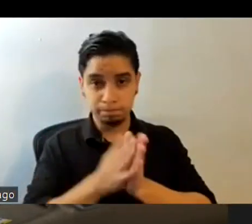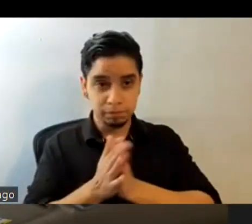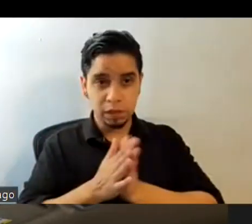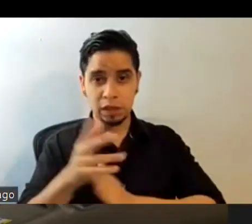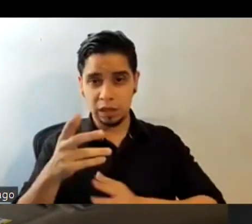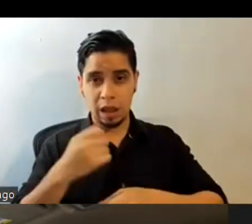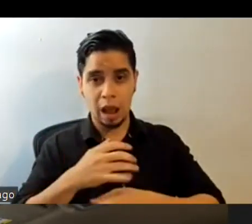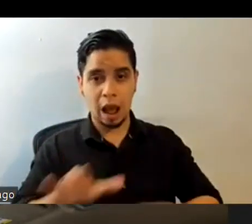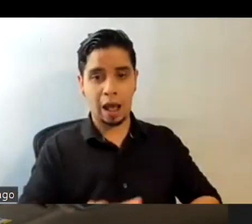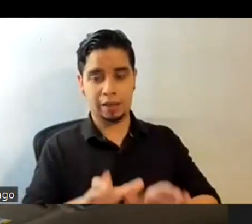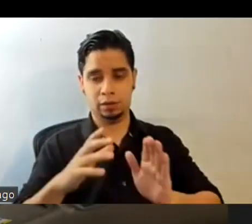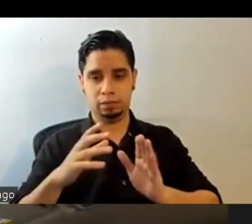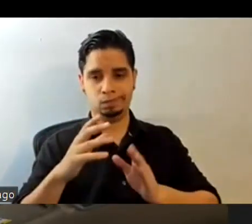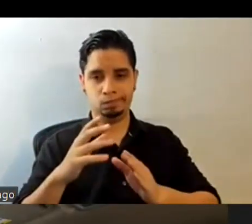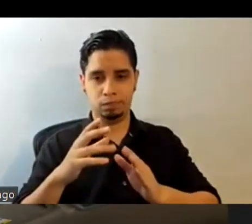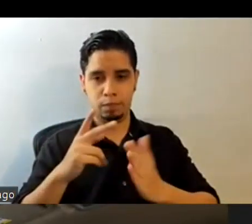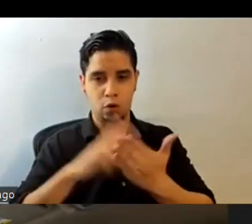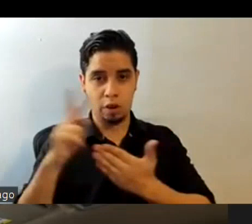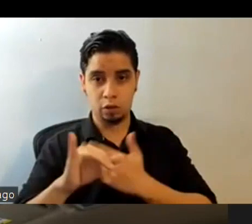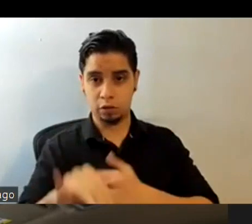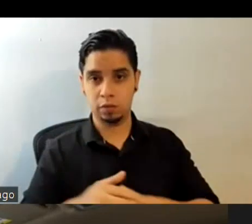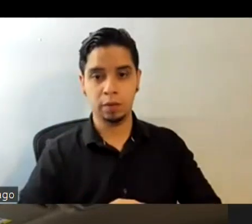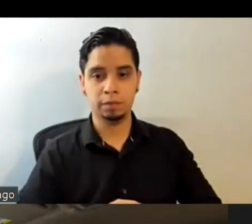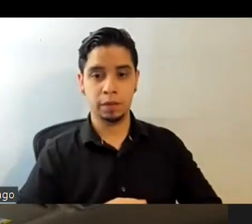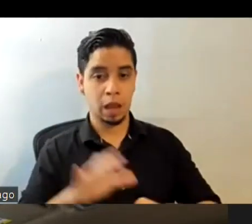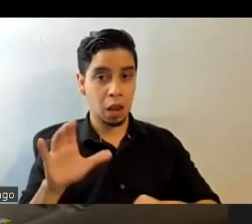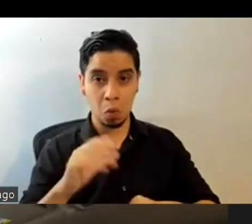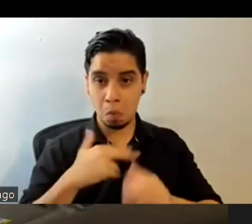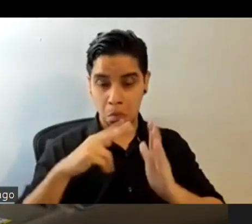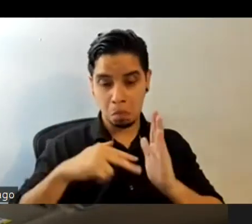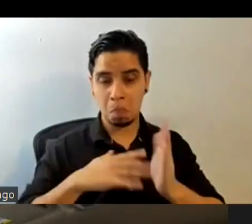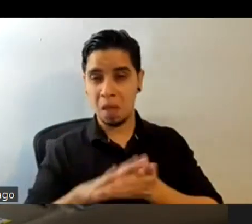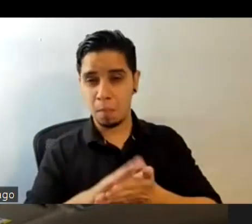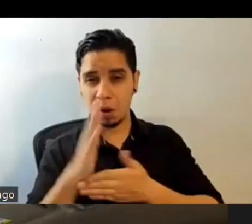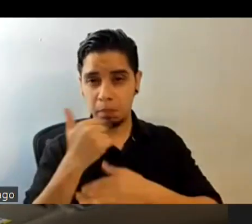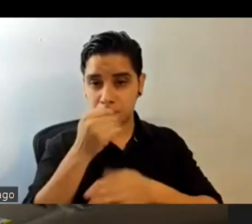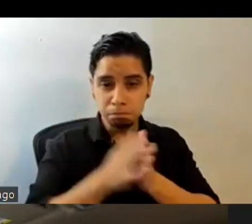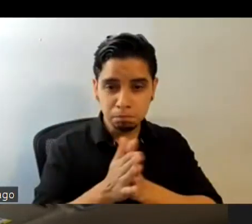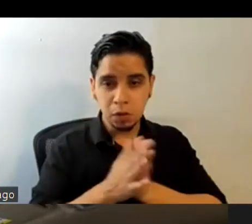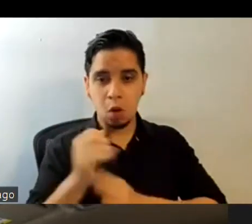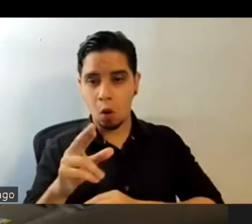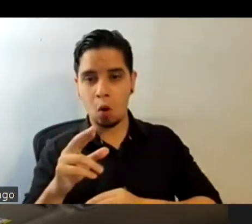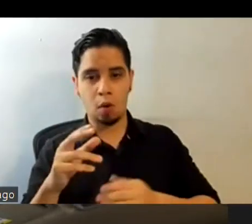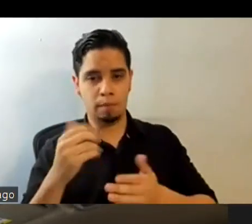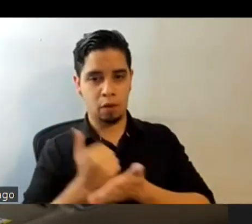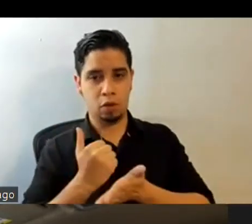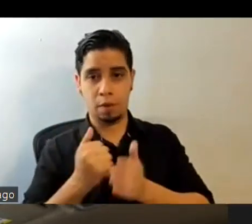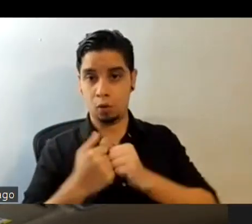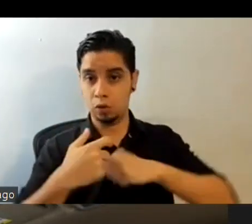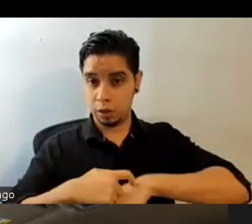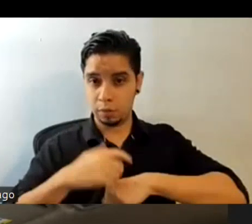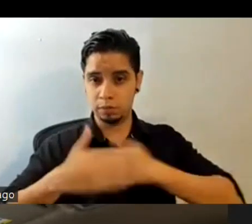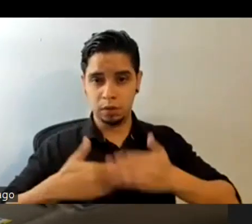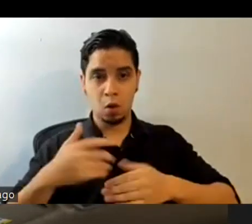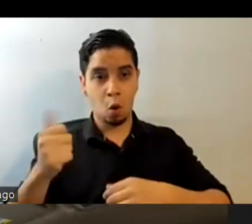la lectura era bien amena porque yo buscaba libros que me interesaban y eso me ayudaba a buscar libros posteriores porque mis amigos dicen,